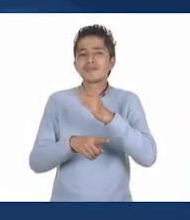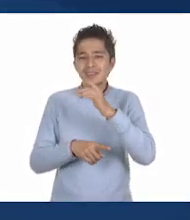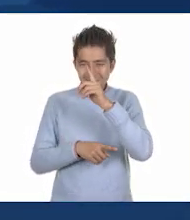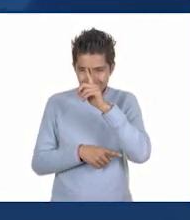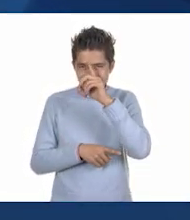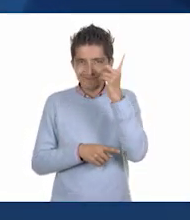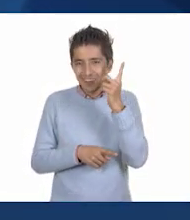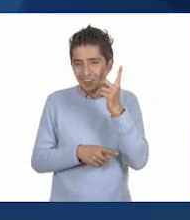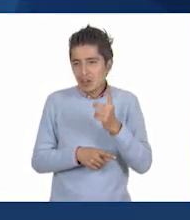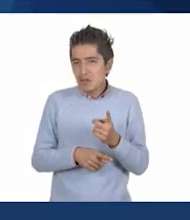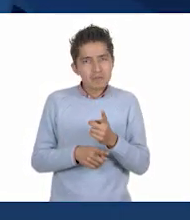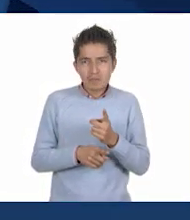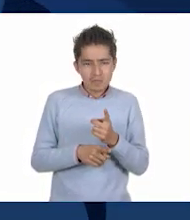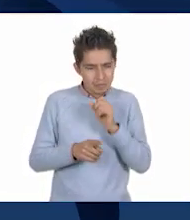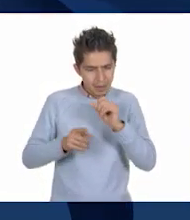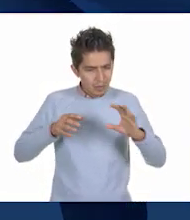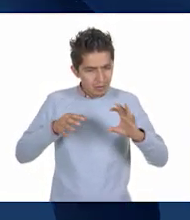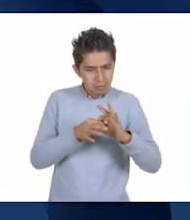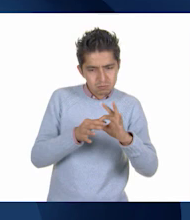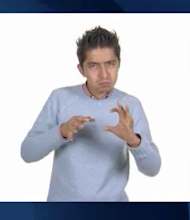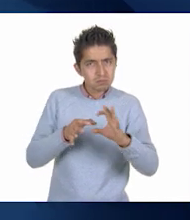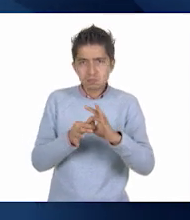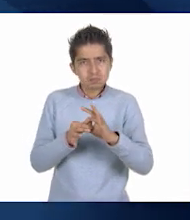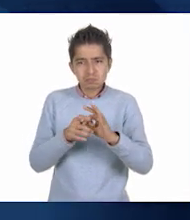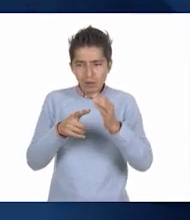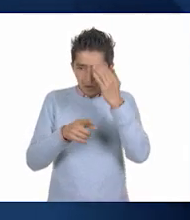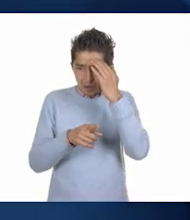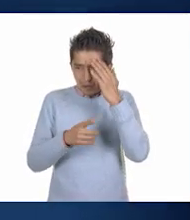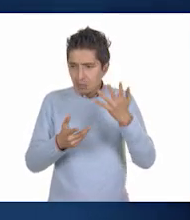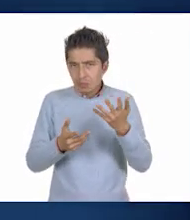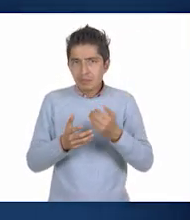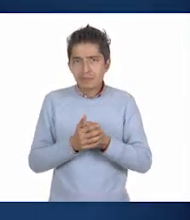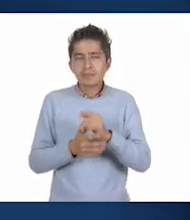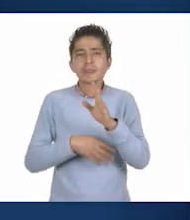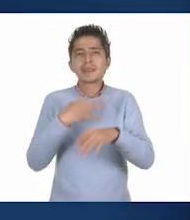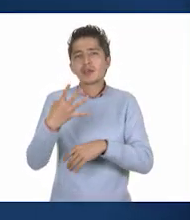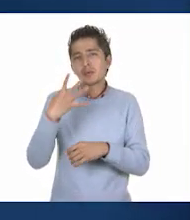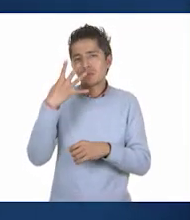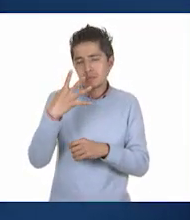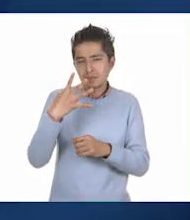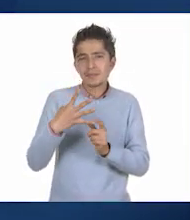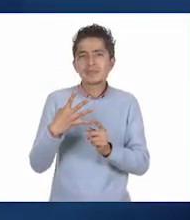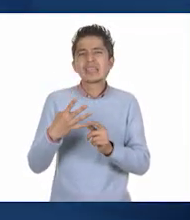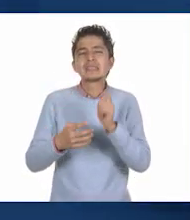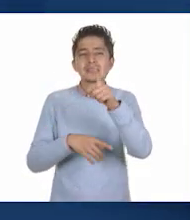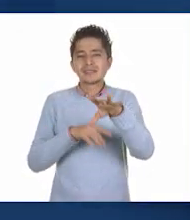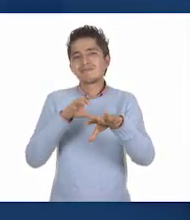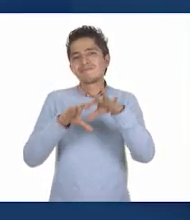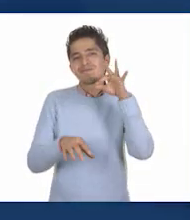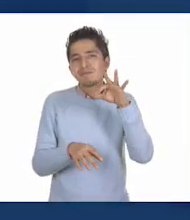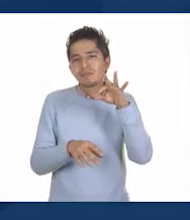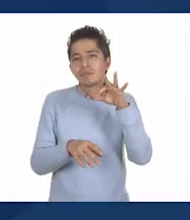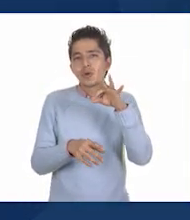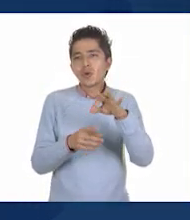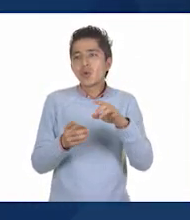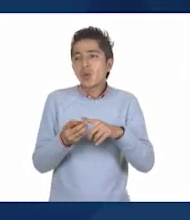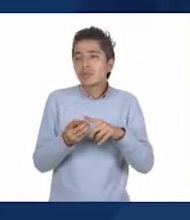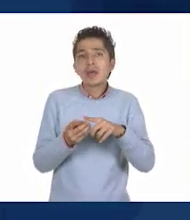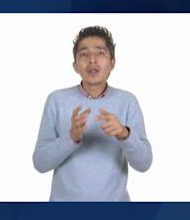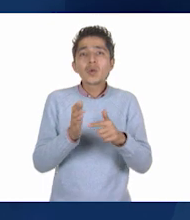fuentes que no se relacionen con lo que deseamos conocer. Número 4, seleccionar las fuentes